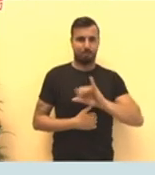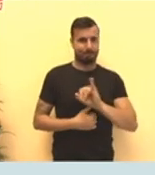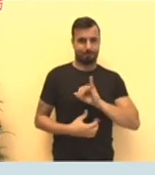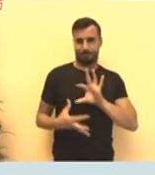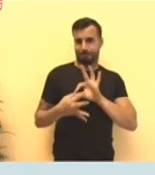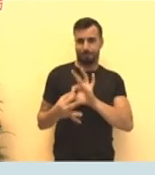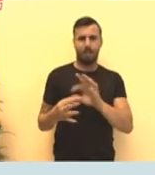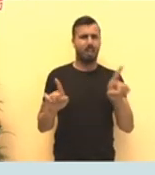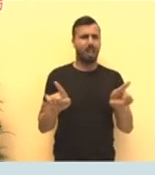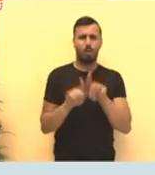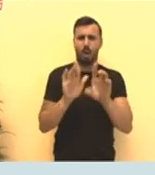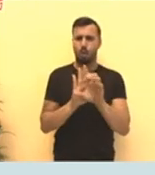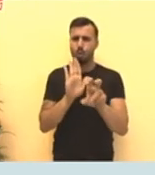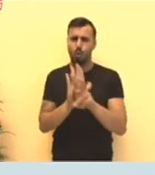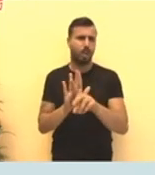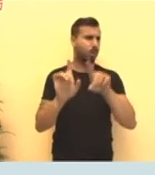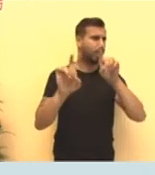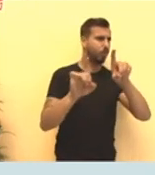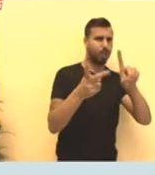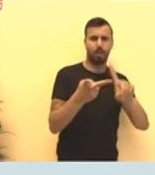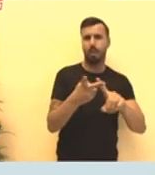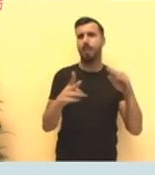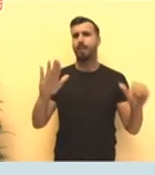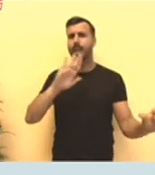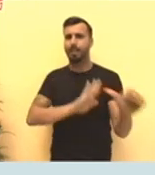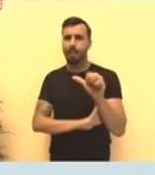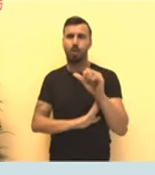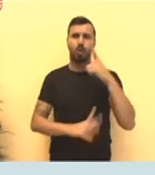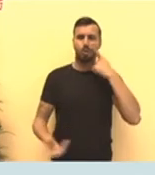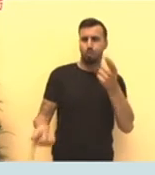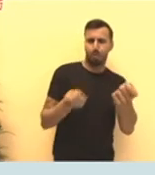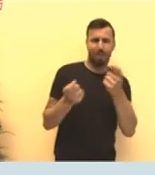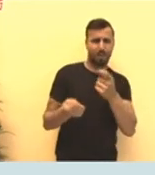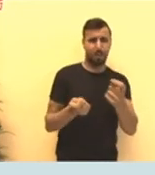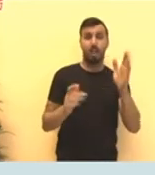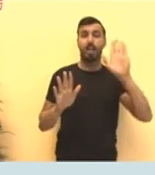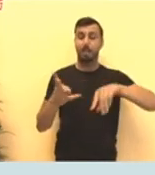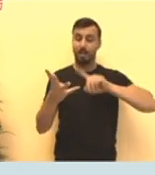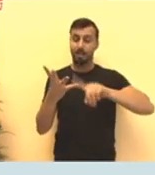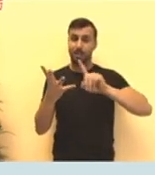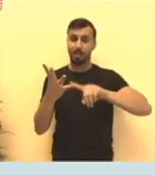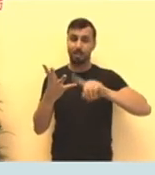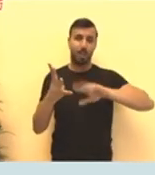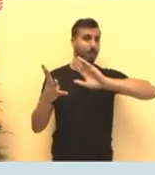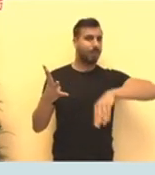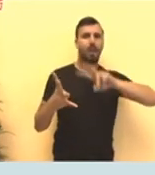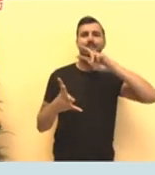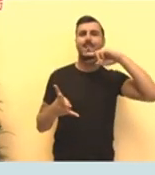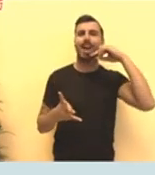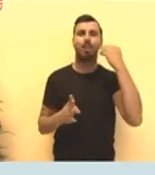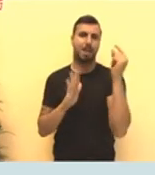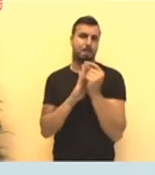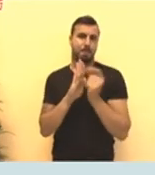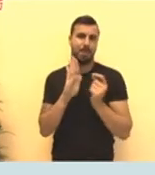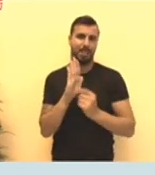elementos: currículum, organización escolar, financiación, supervisión, etc. En último término, son los valores y principios: igualdad